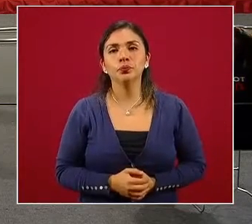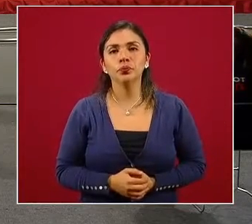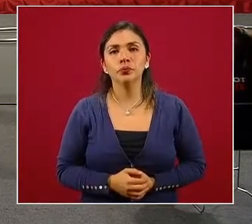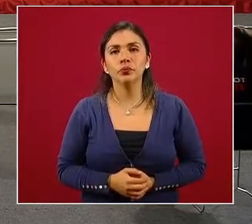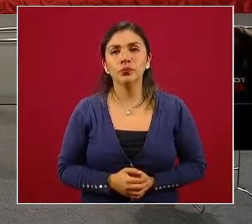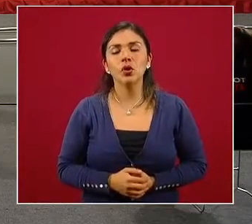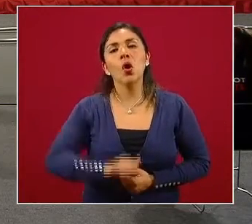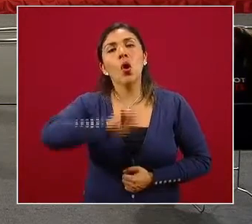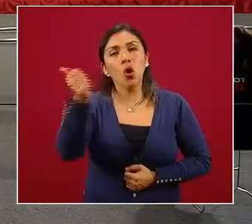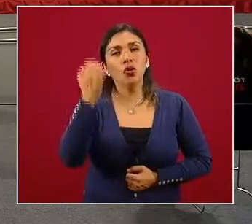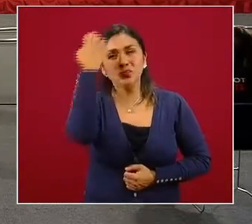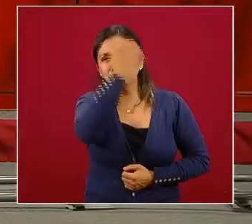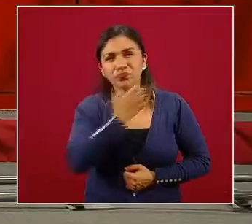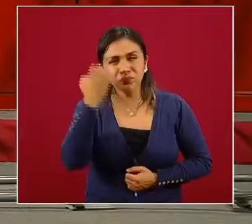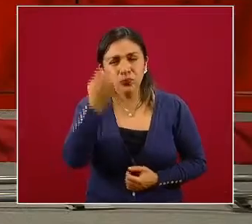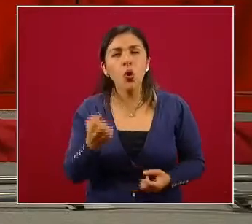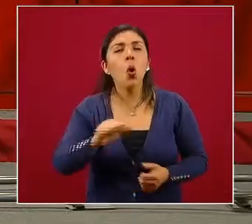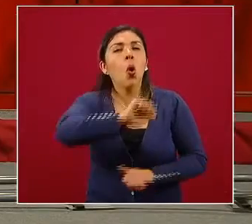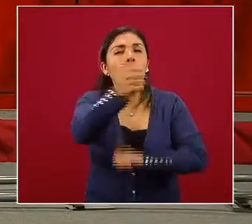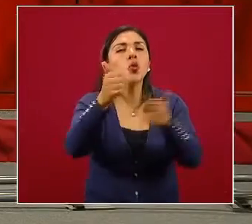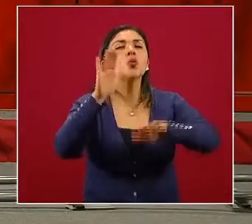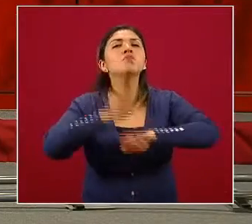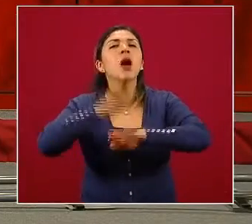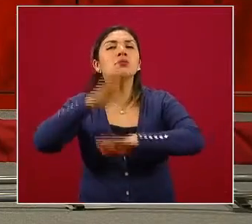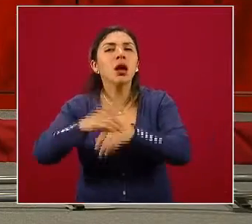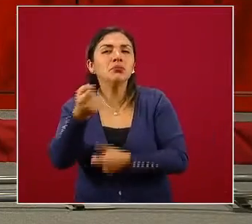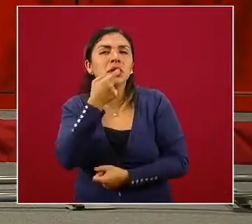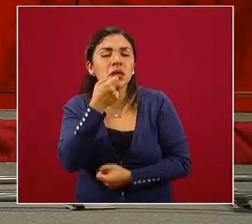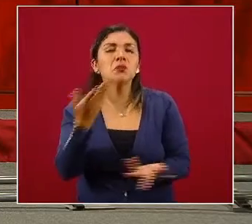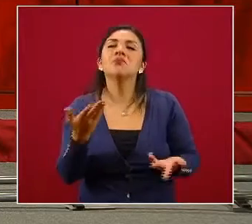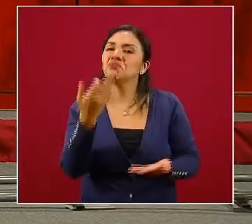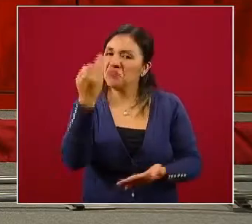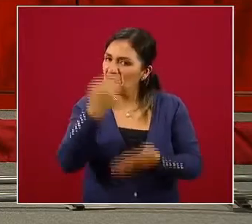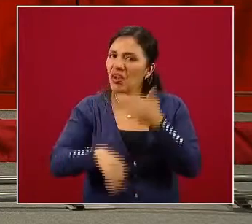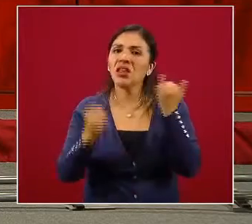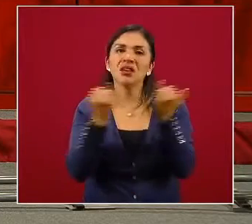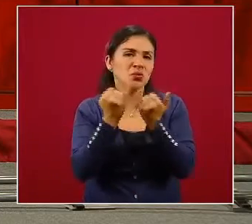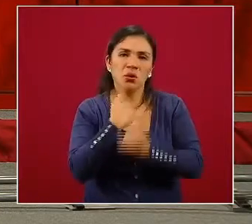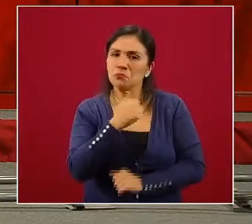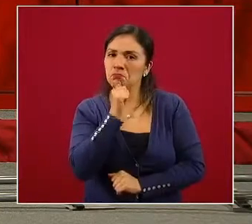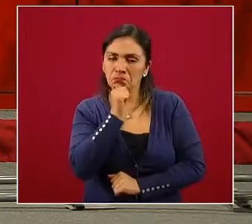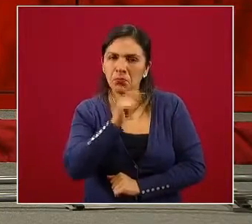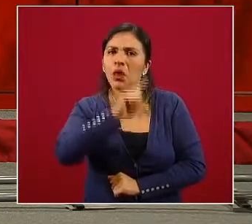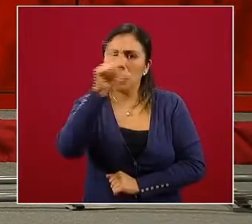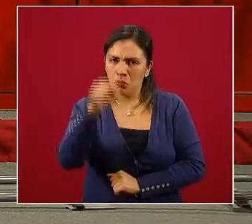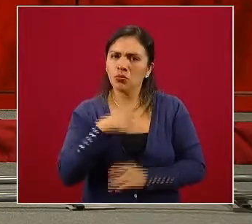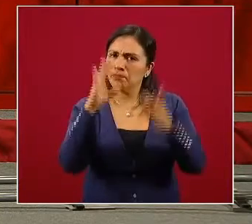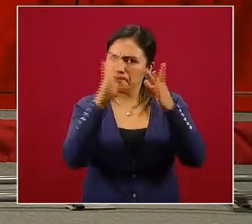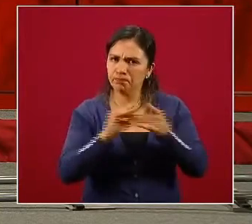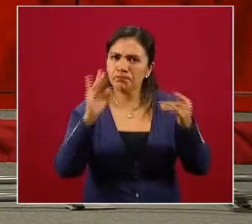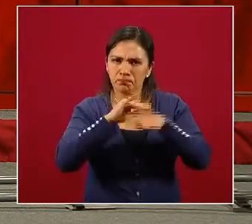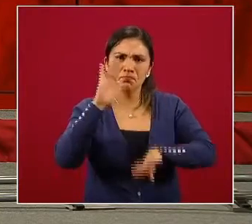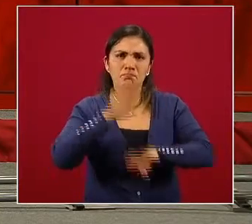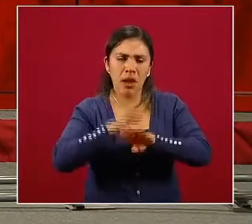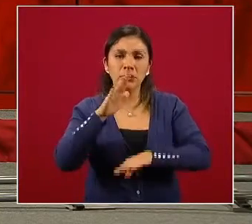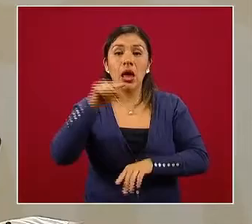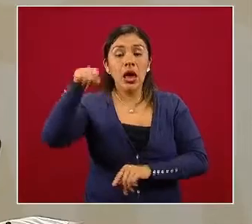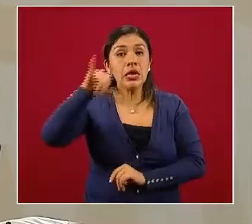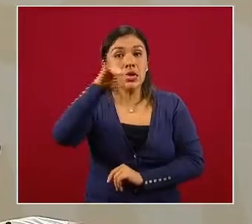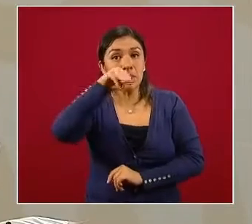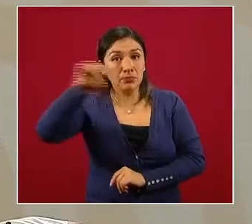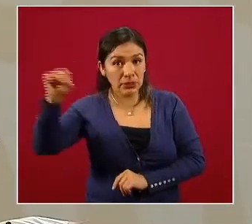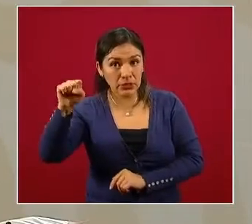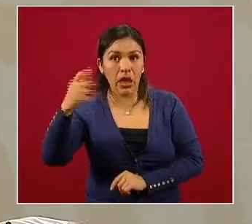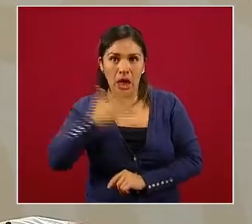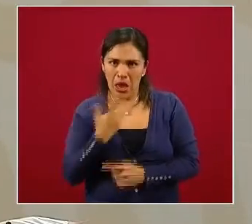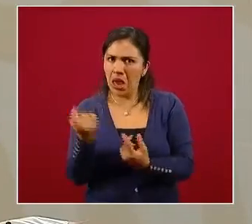Sobre los ensayos clínicos, ¿qué otros hay? Igual queda pendiente, con mucho gusto actualizo la información, tanto en el Seguro Social, que